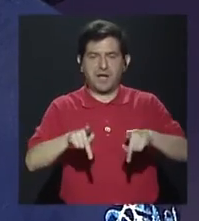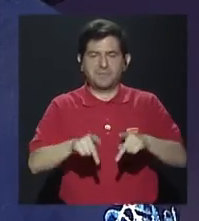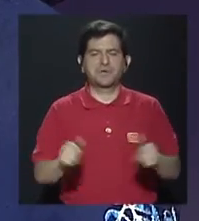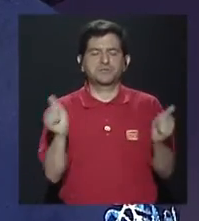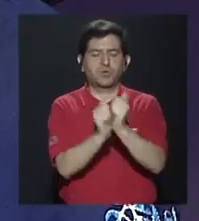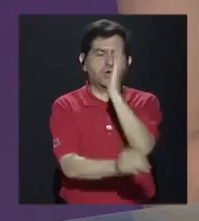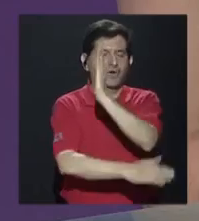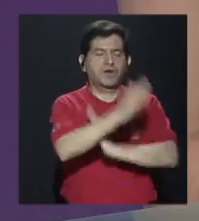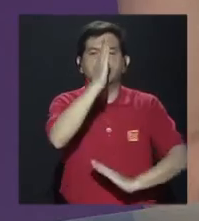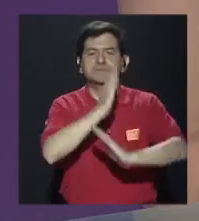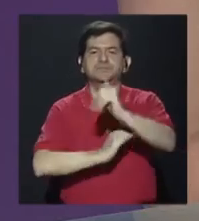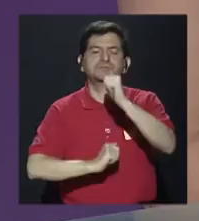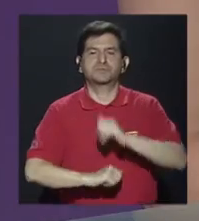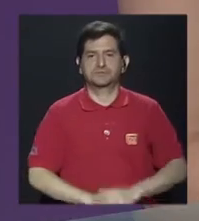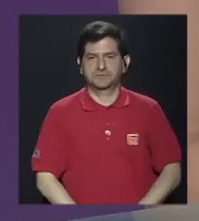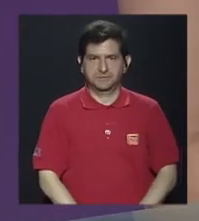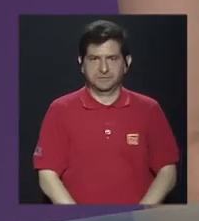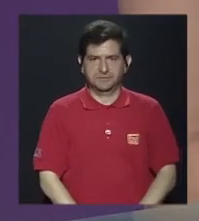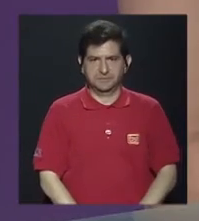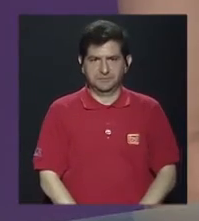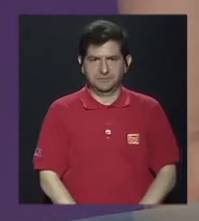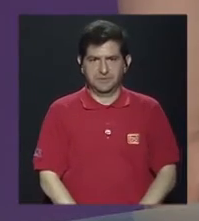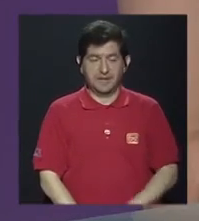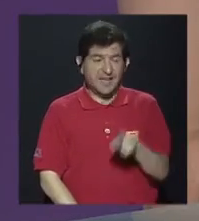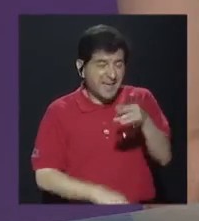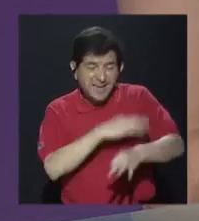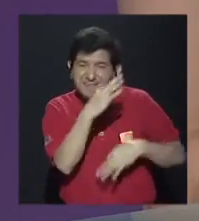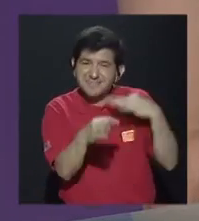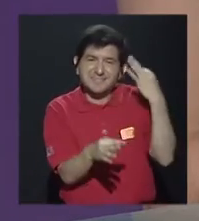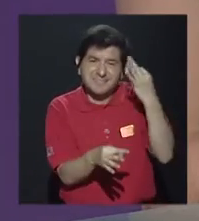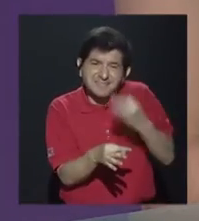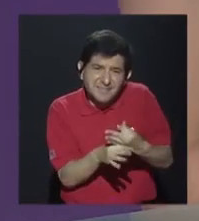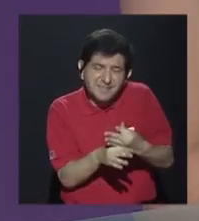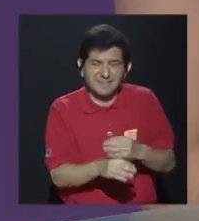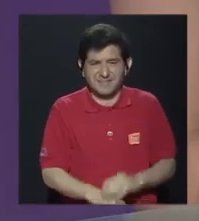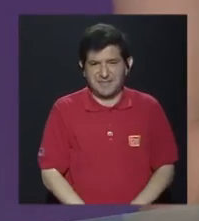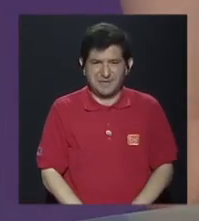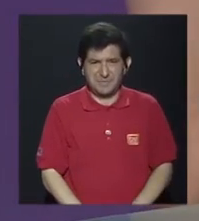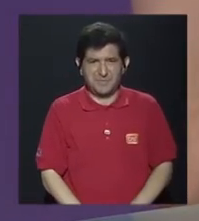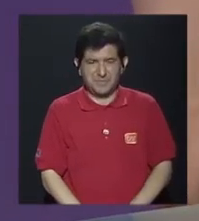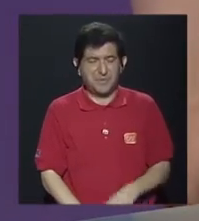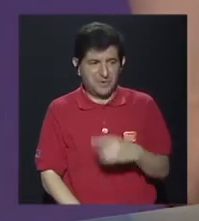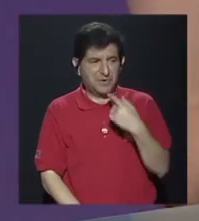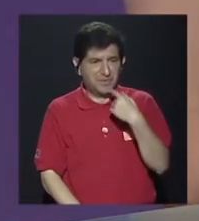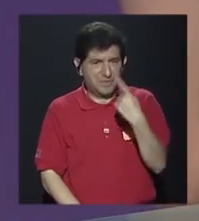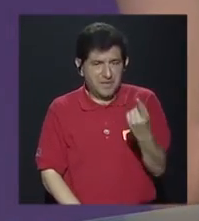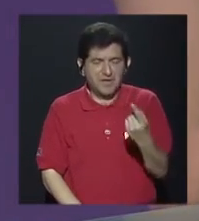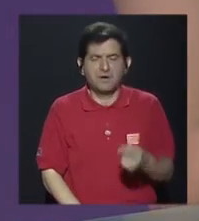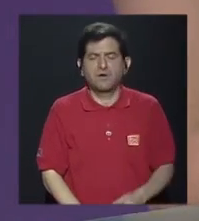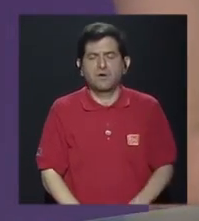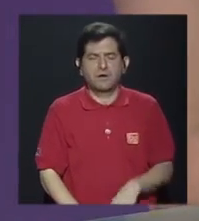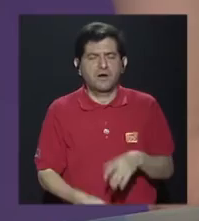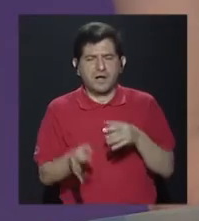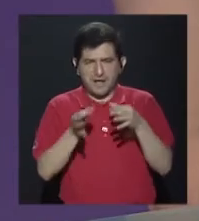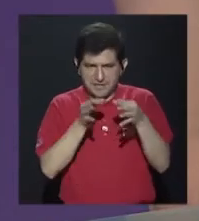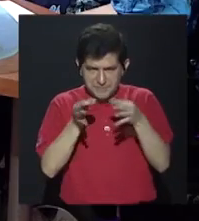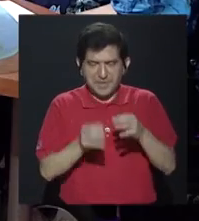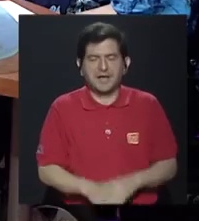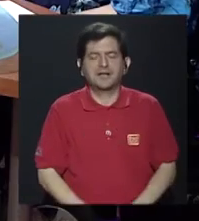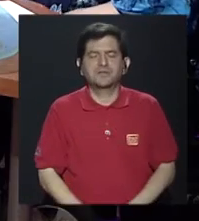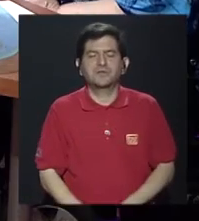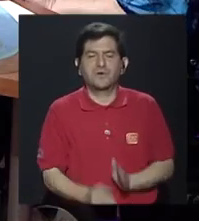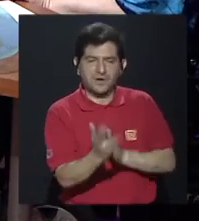con discapacidad, ¿verdad? Entonces, ese tipo de... A eso es lo que yo me refiero cuando hablo de formatos